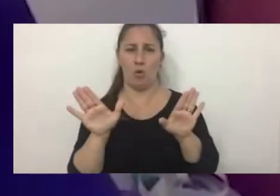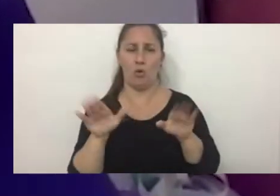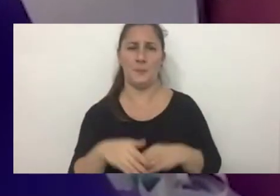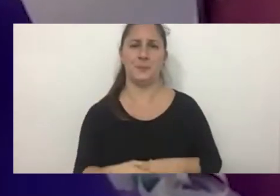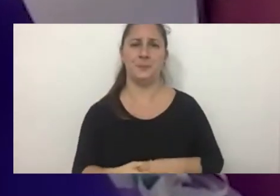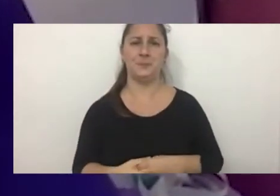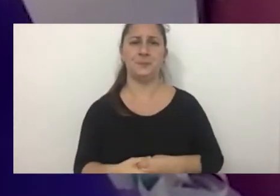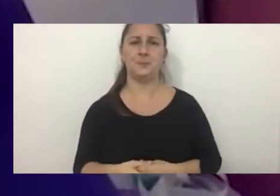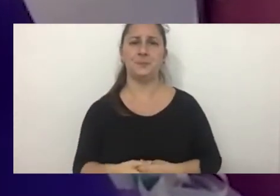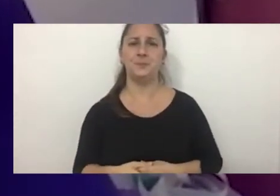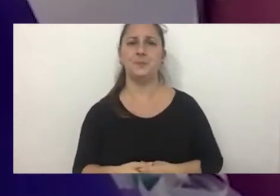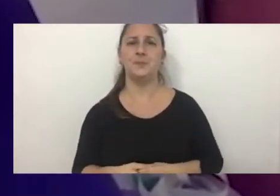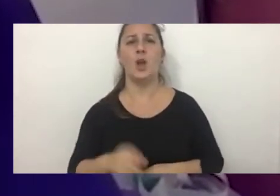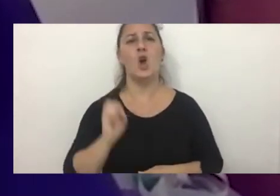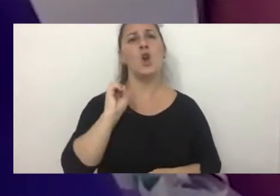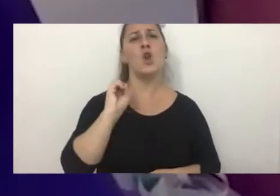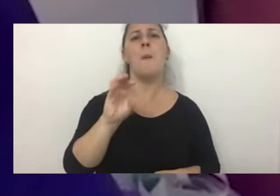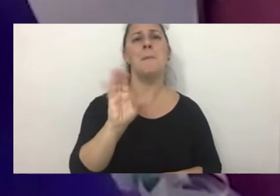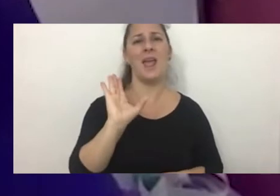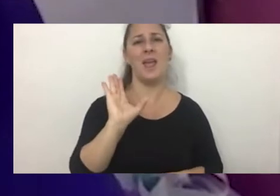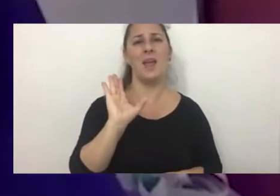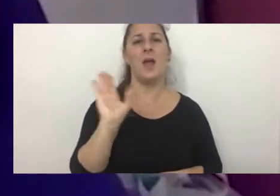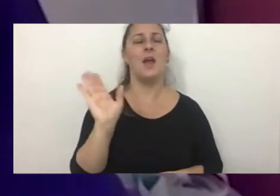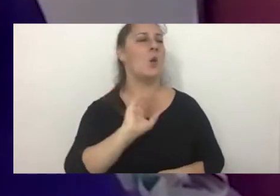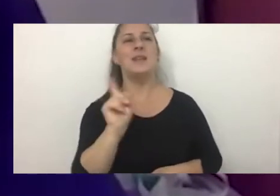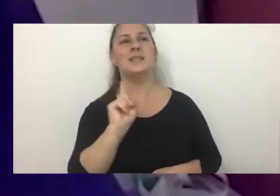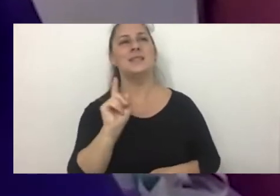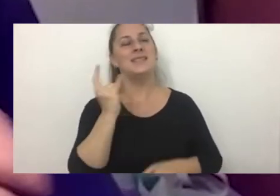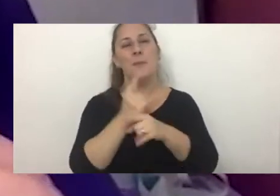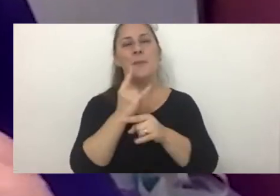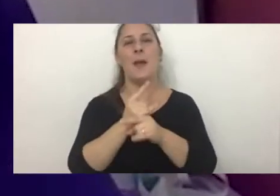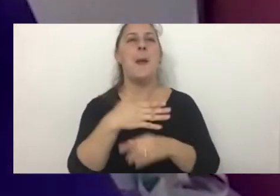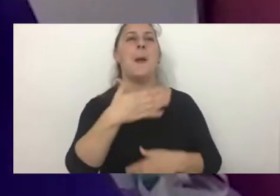cesáreas electivas, cómo va a ser el procedimiento,